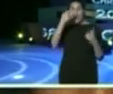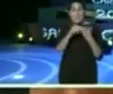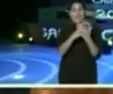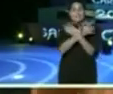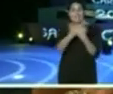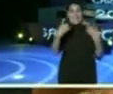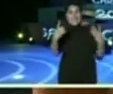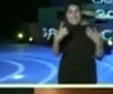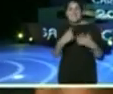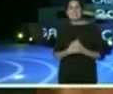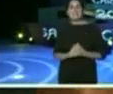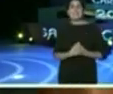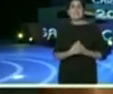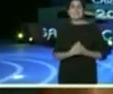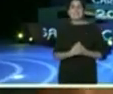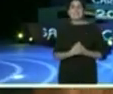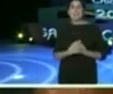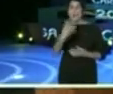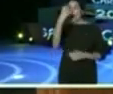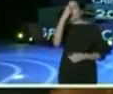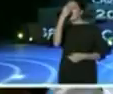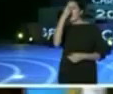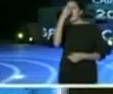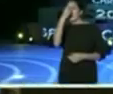murga Los Bambones. Bambones.